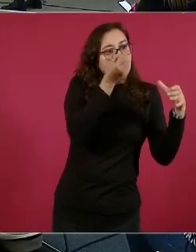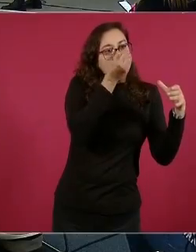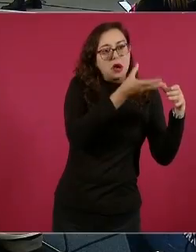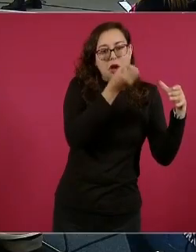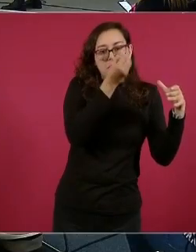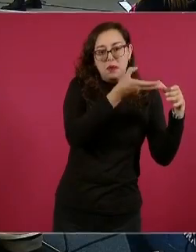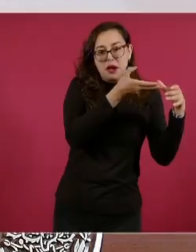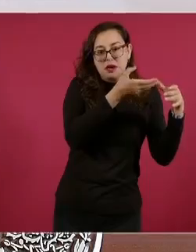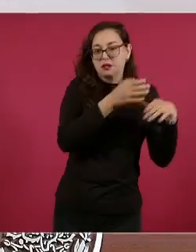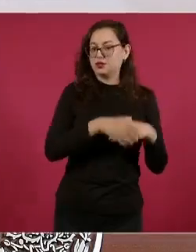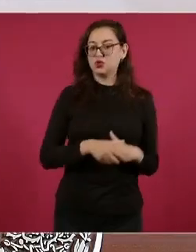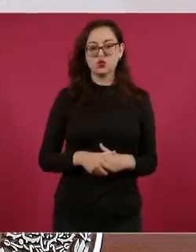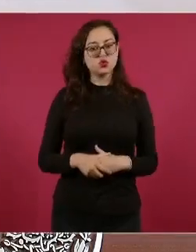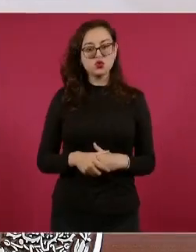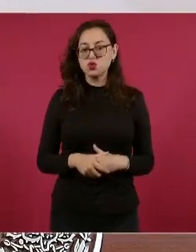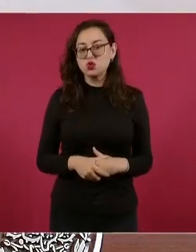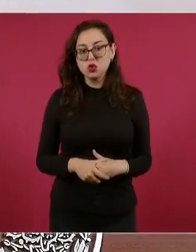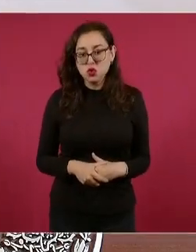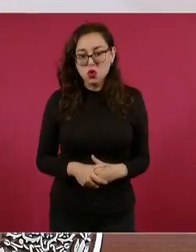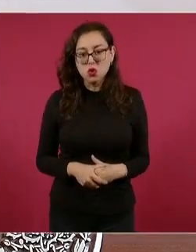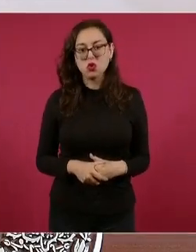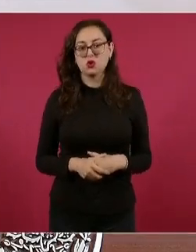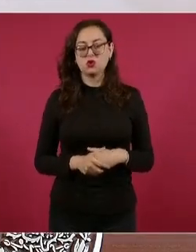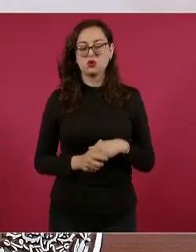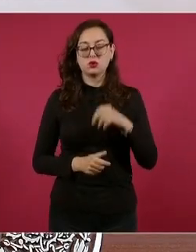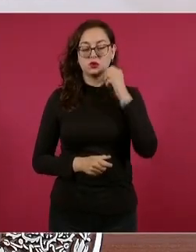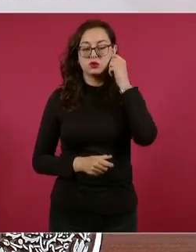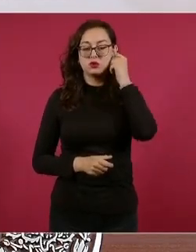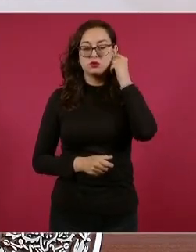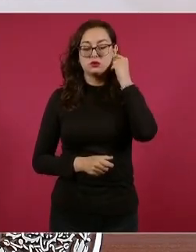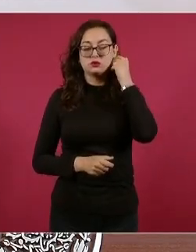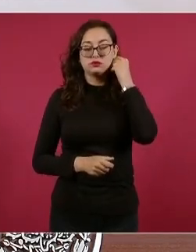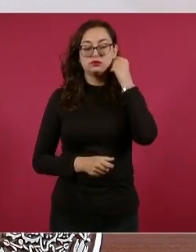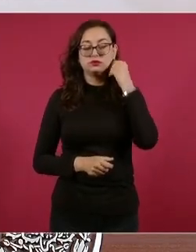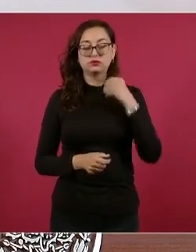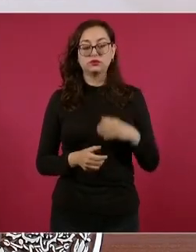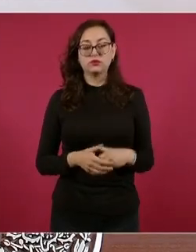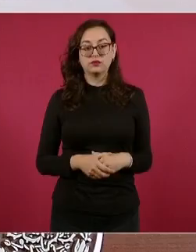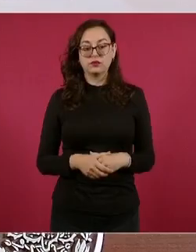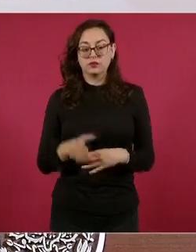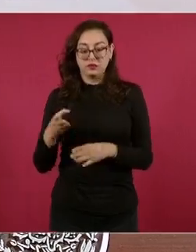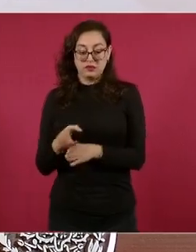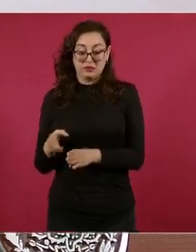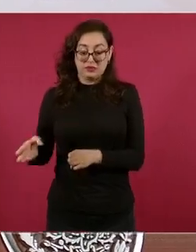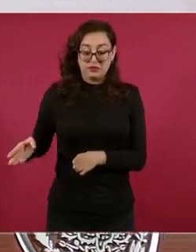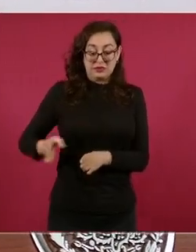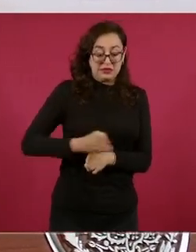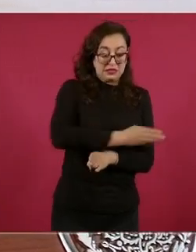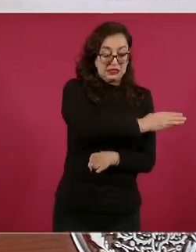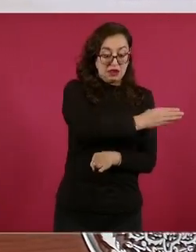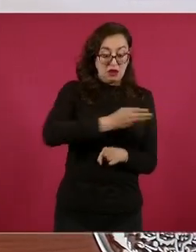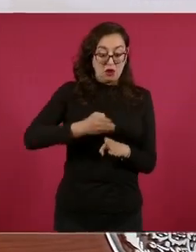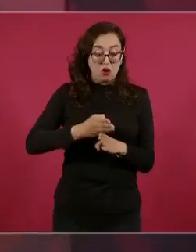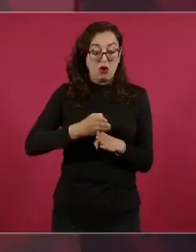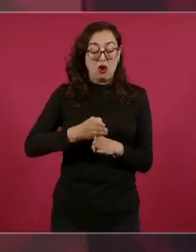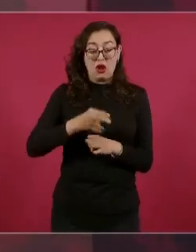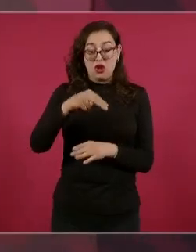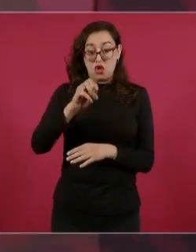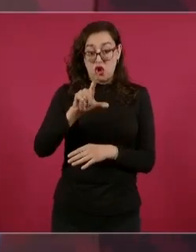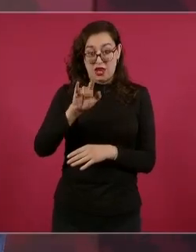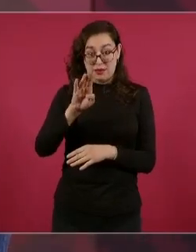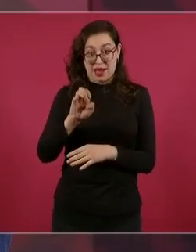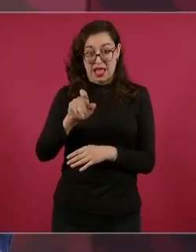regresando a las reformas que se hicieron en el periodo neoliberal, nada fue en beneficio del